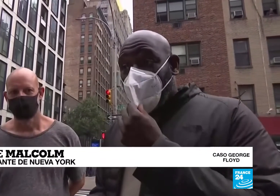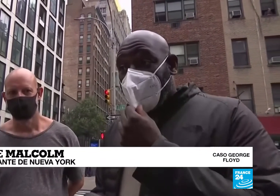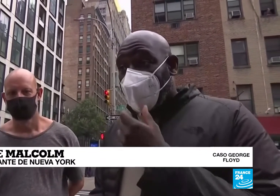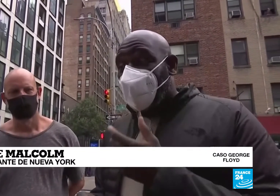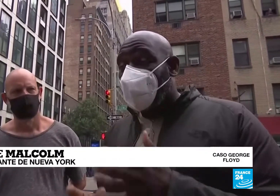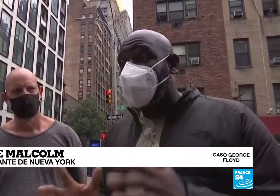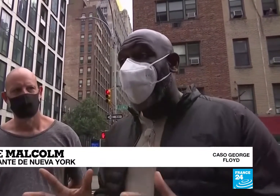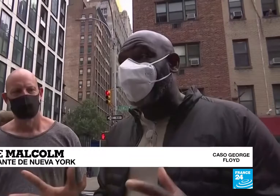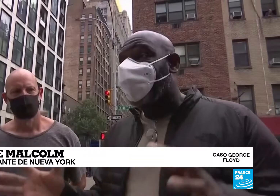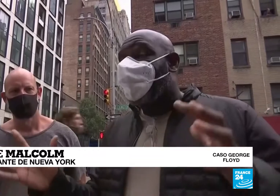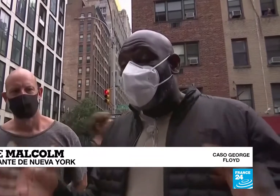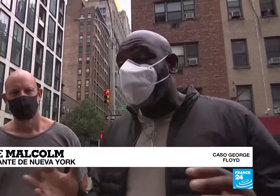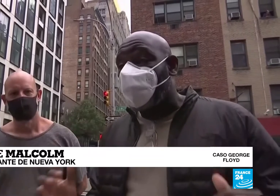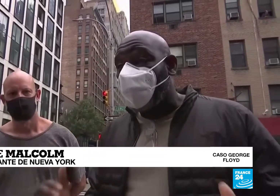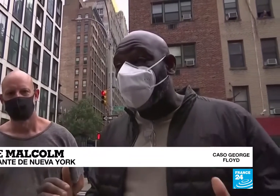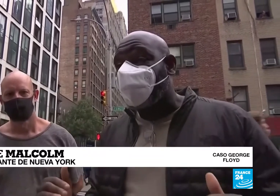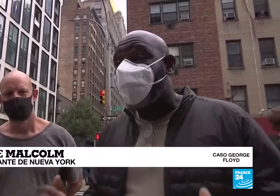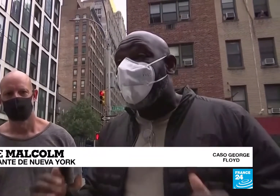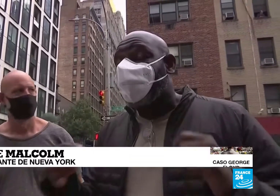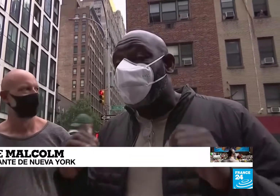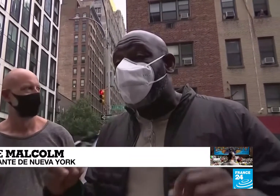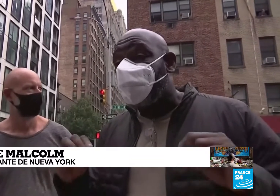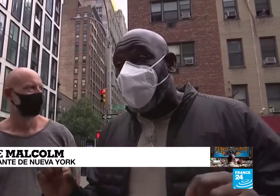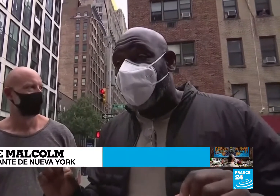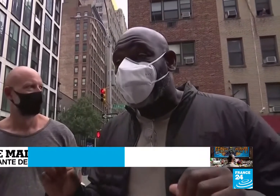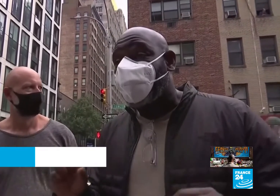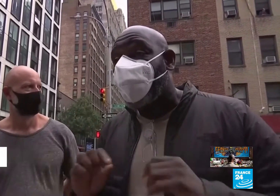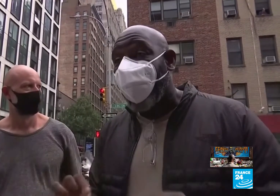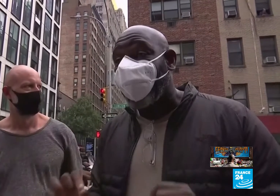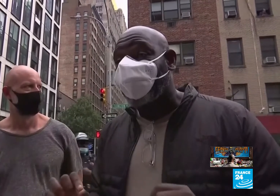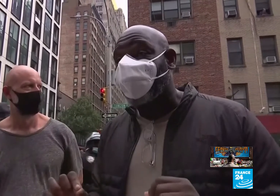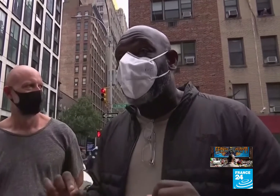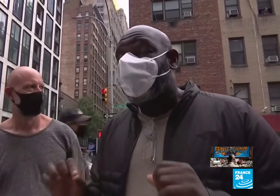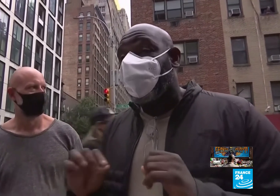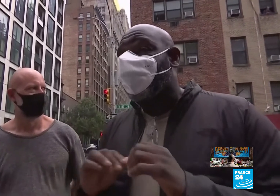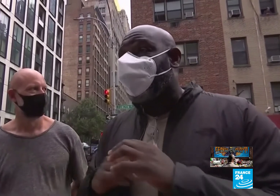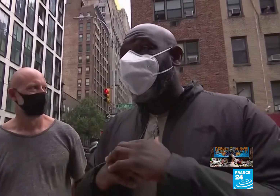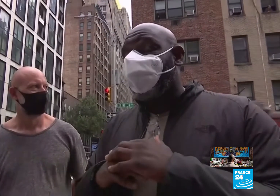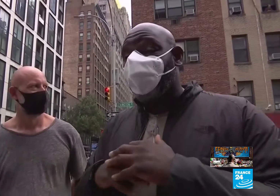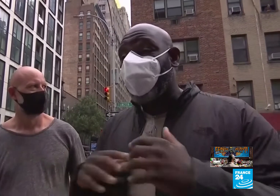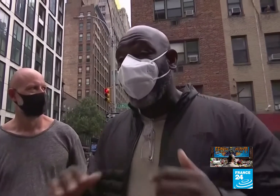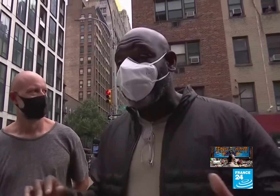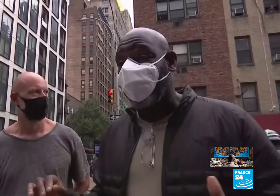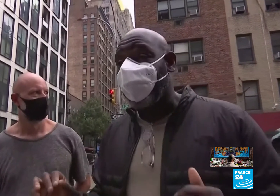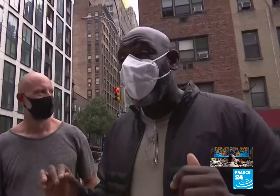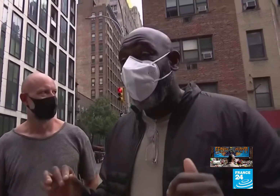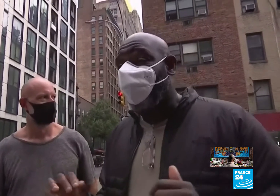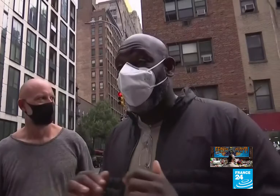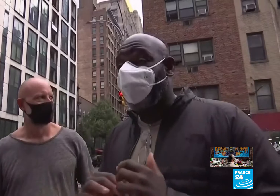Dada mi posición como hombre negro en este país, creo que la mayoría de las protestas han sido para desafiar a la brutalidad policial.